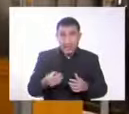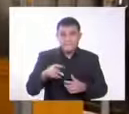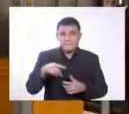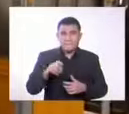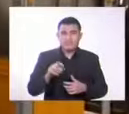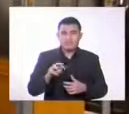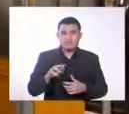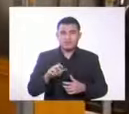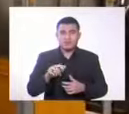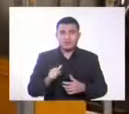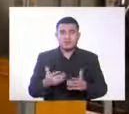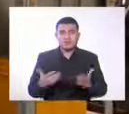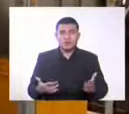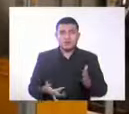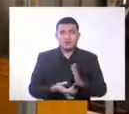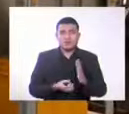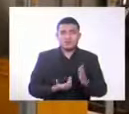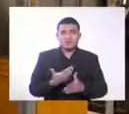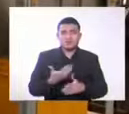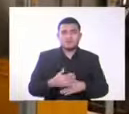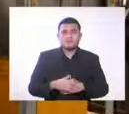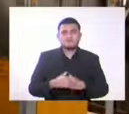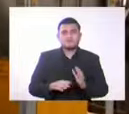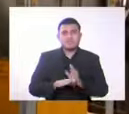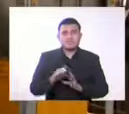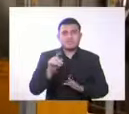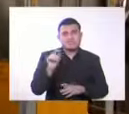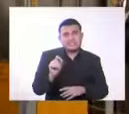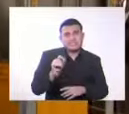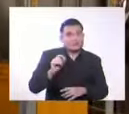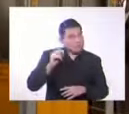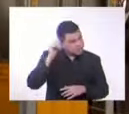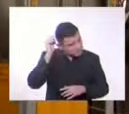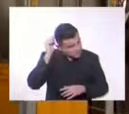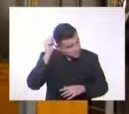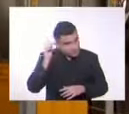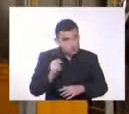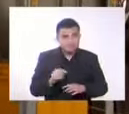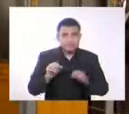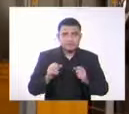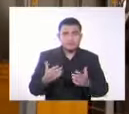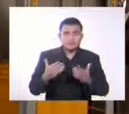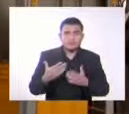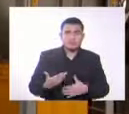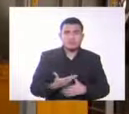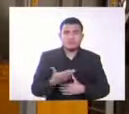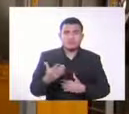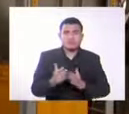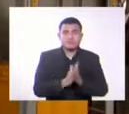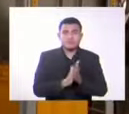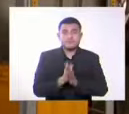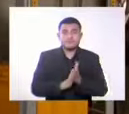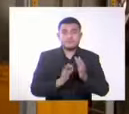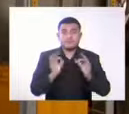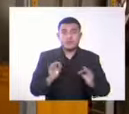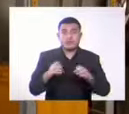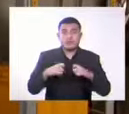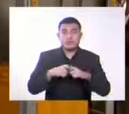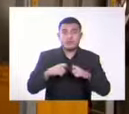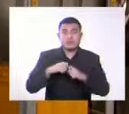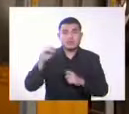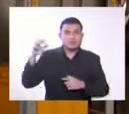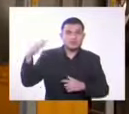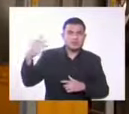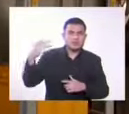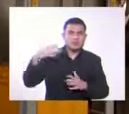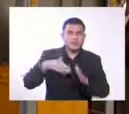Como tecnología miles de veces más pequeña que el diámetro de un cabello humano nos ayudará a aprovechar mejor la energía del Sol, que es millones de veces